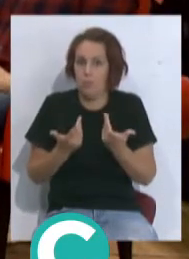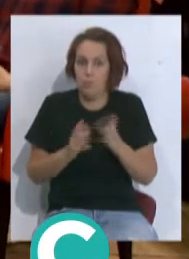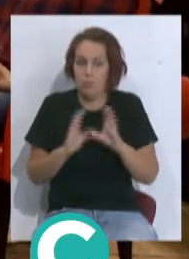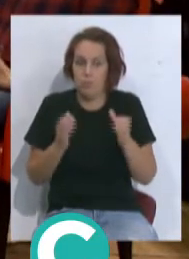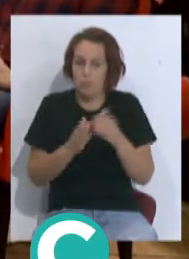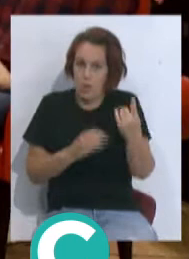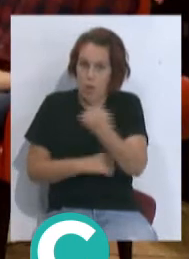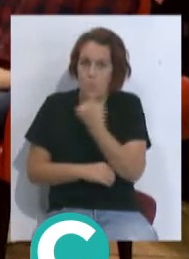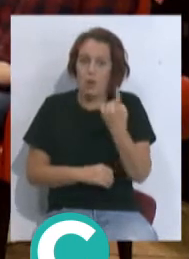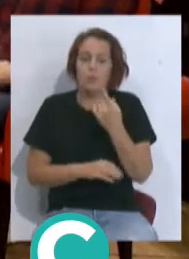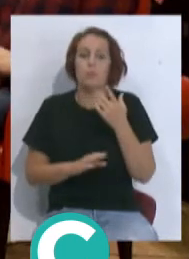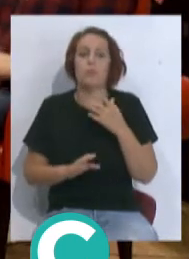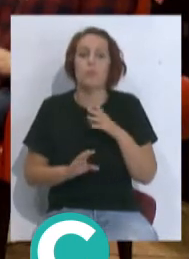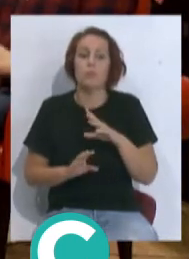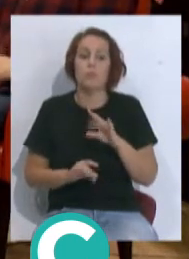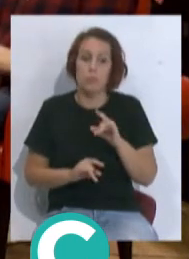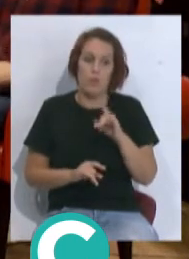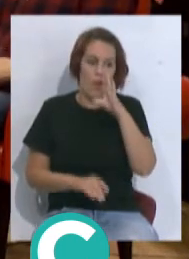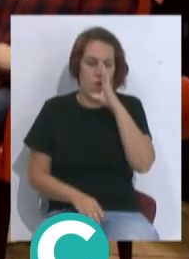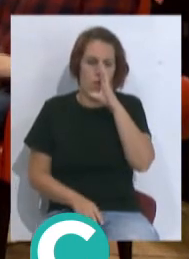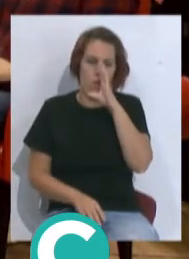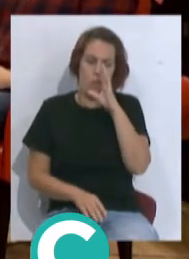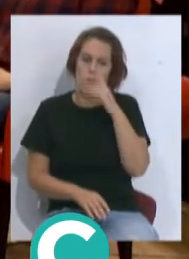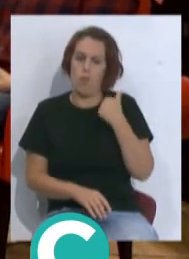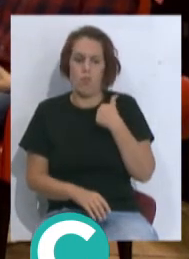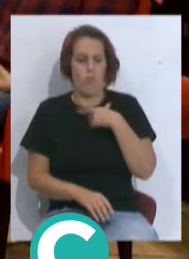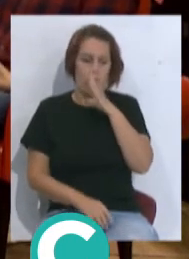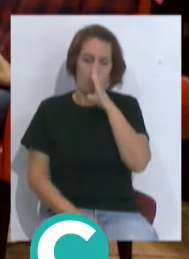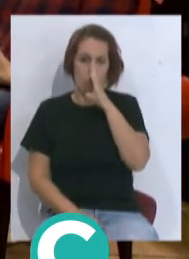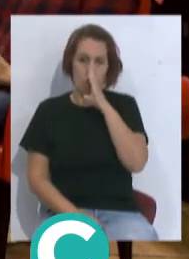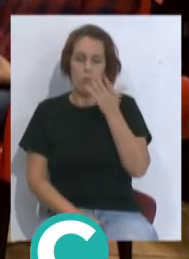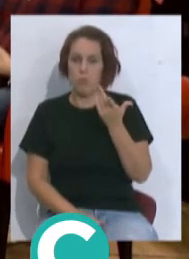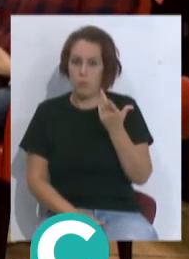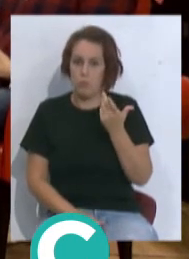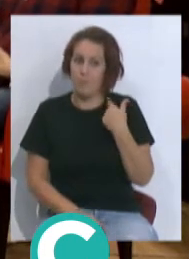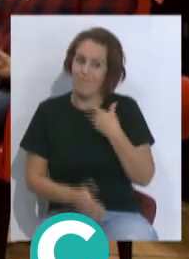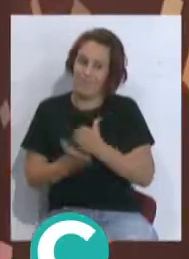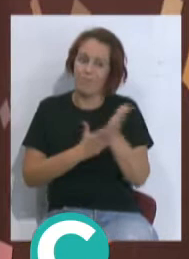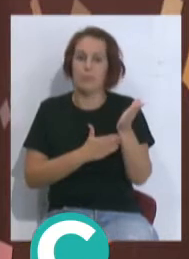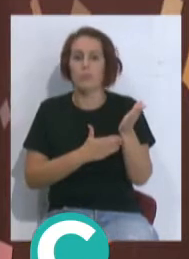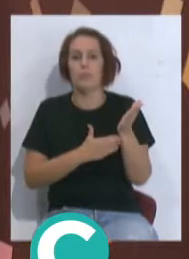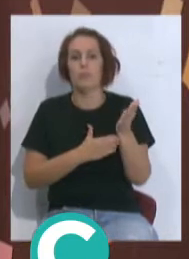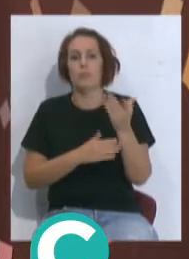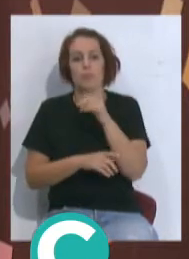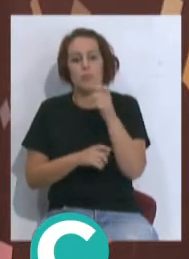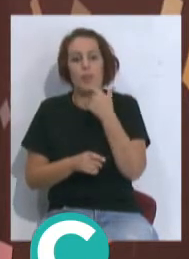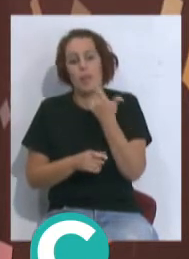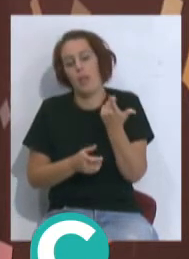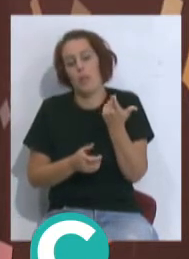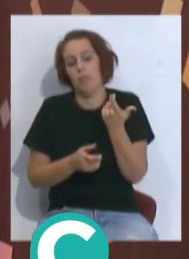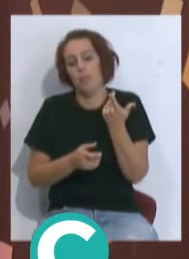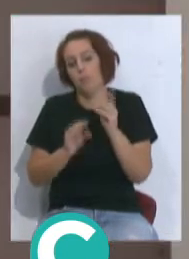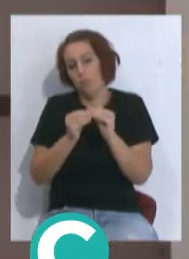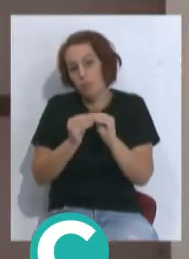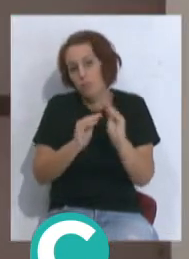agrupaciones. Claro. Pero a priori, no, febrero, yo carnaval febrero. Eso por un lado, ¿no? Hay gente que lo dice de una forma, hay gente que